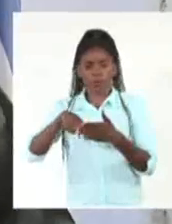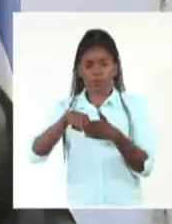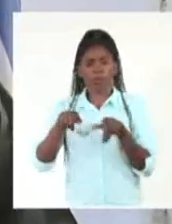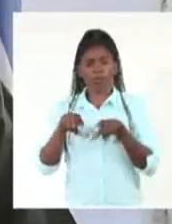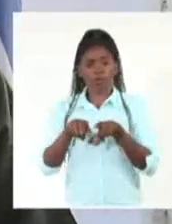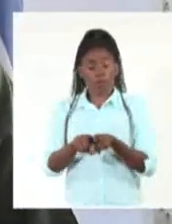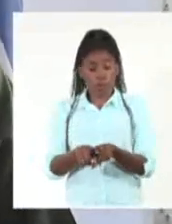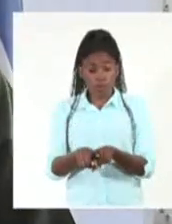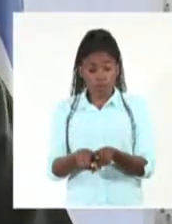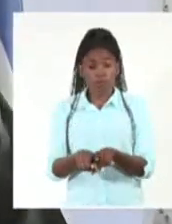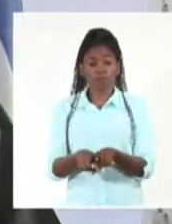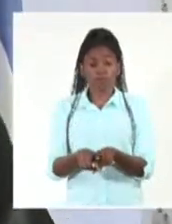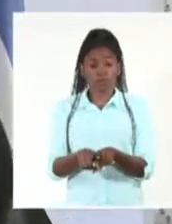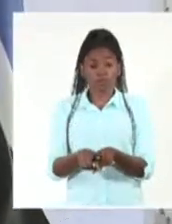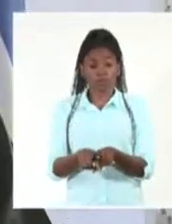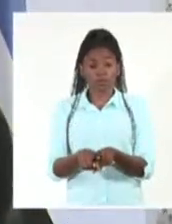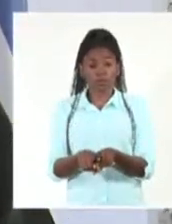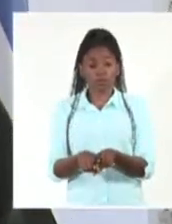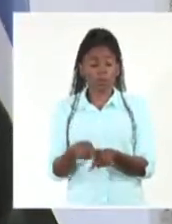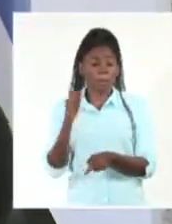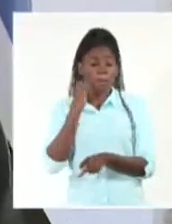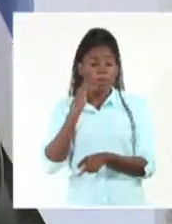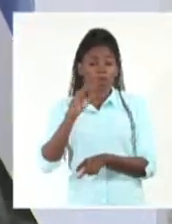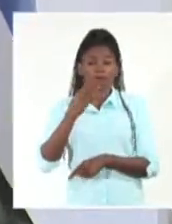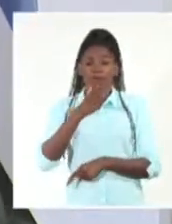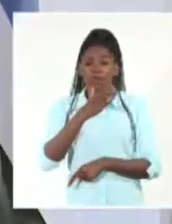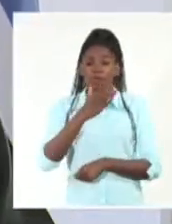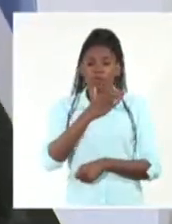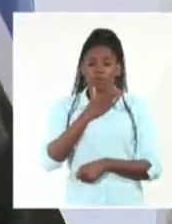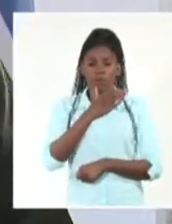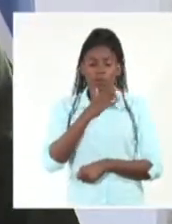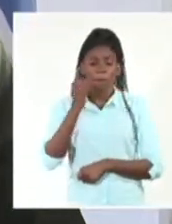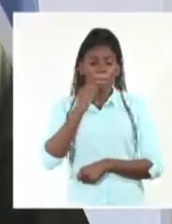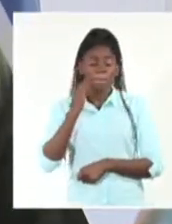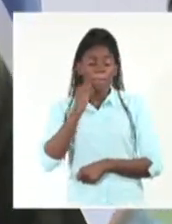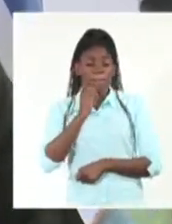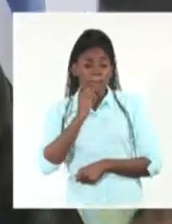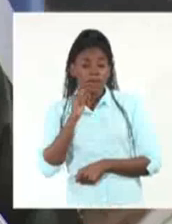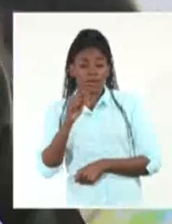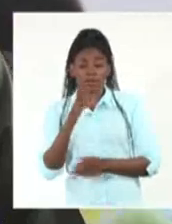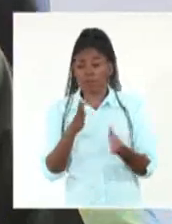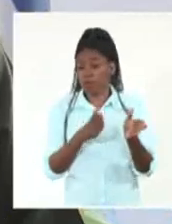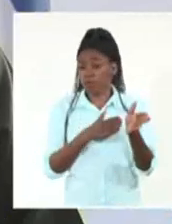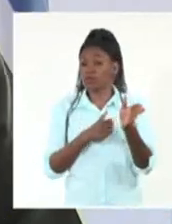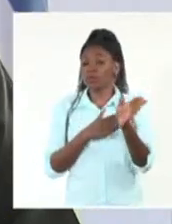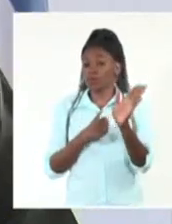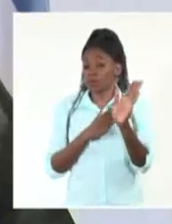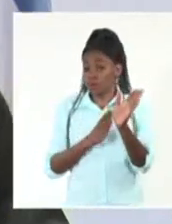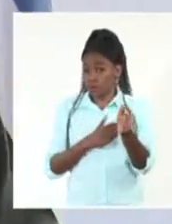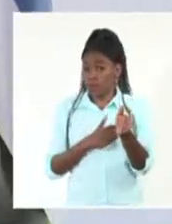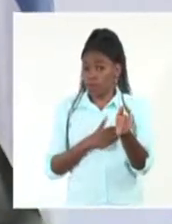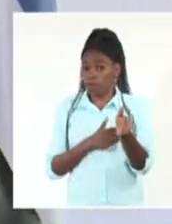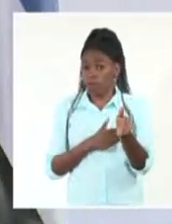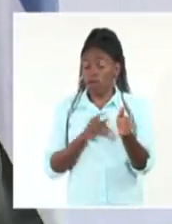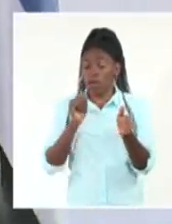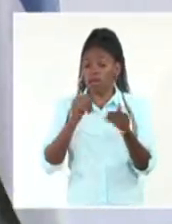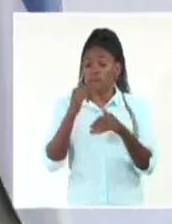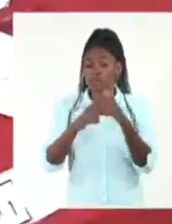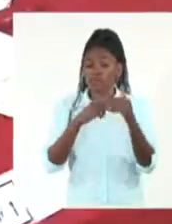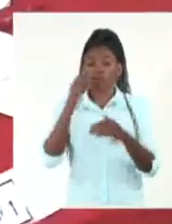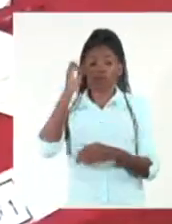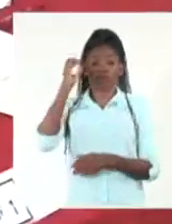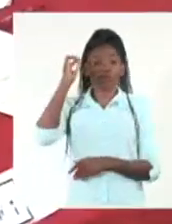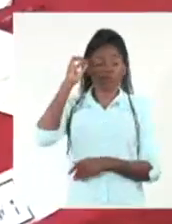unido, más que, como nos dijo el comandante en jefe, más que un acto de disciplina, es un acto de